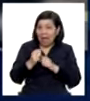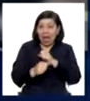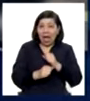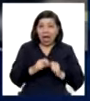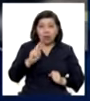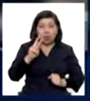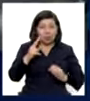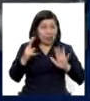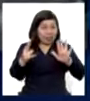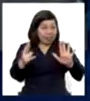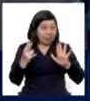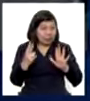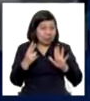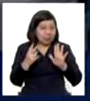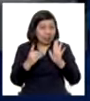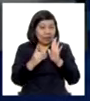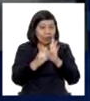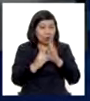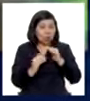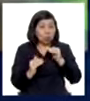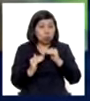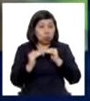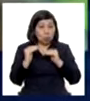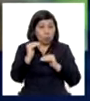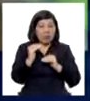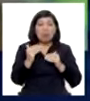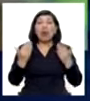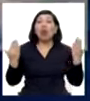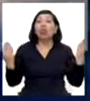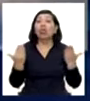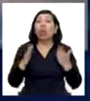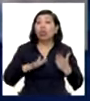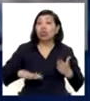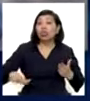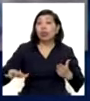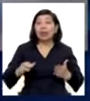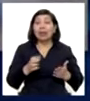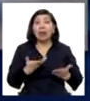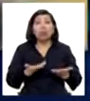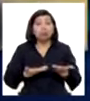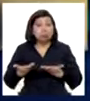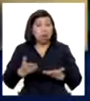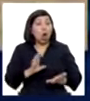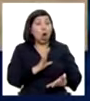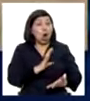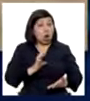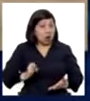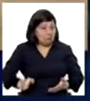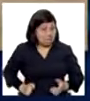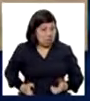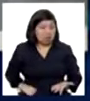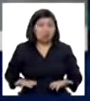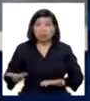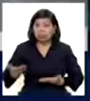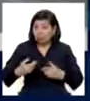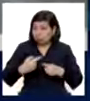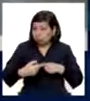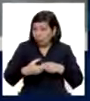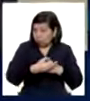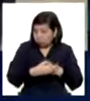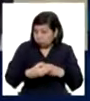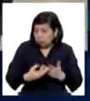año 2017 salió un decreto supremo que estableció que todas las entidades del sector público de gobierno nacional, gobierno